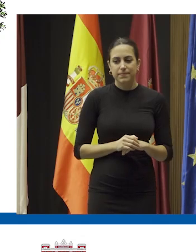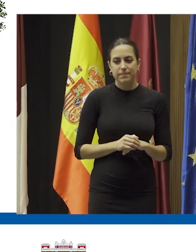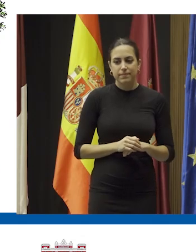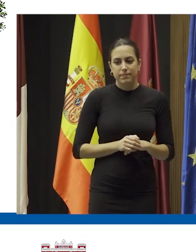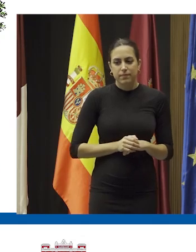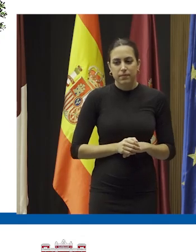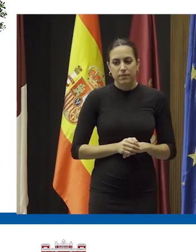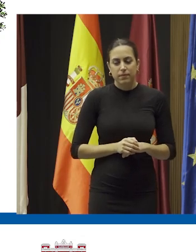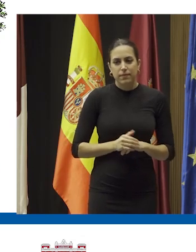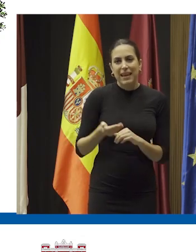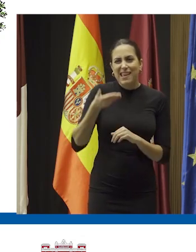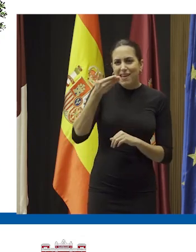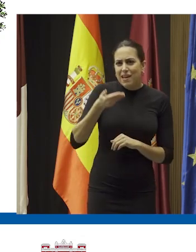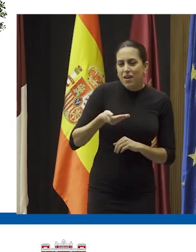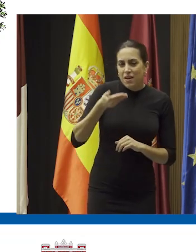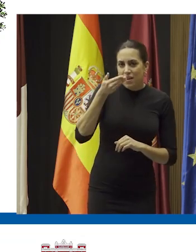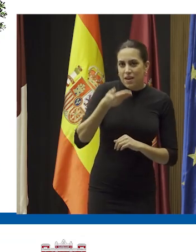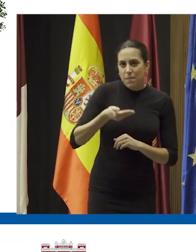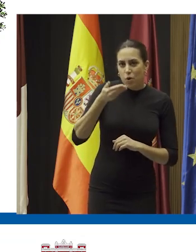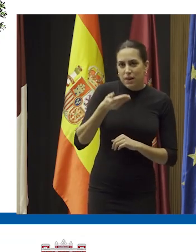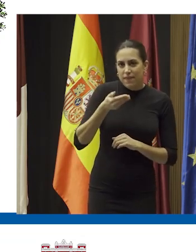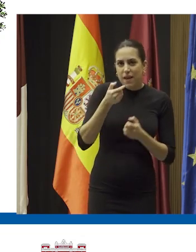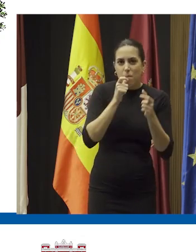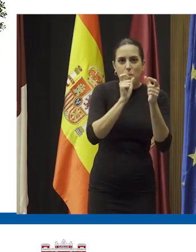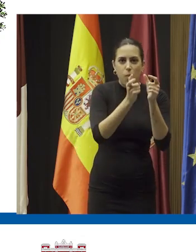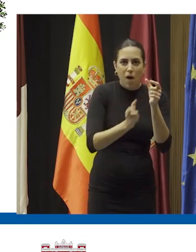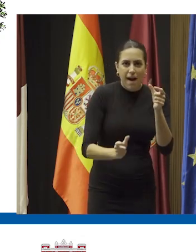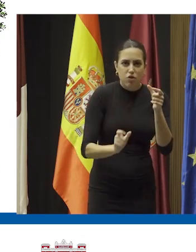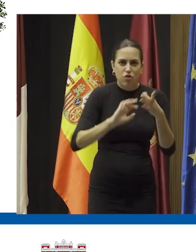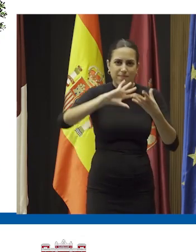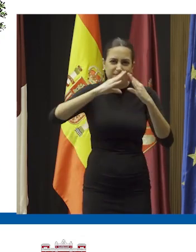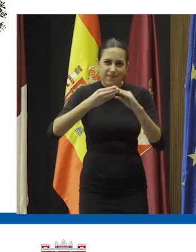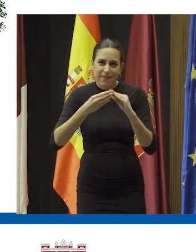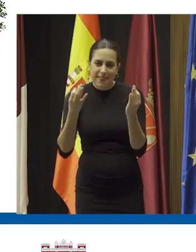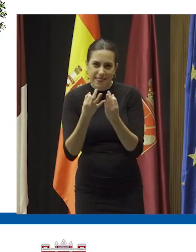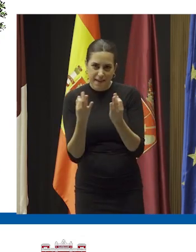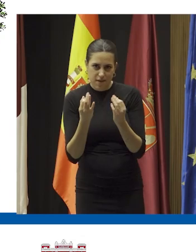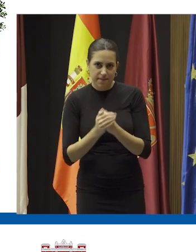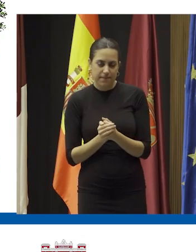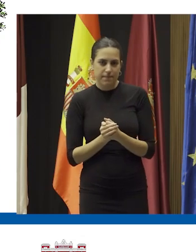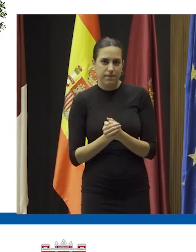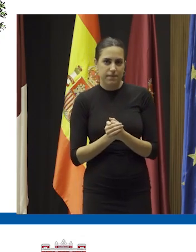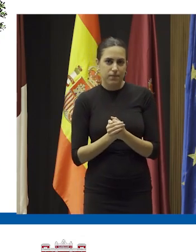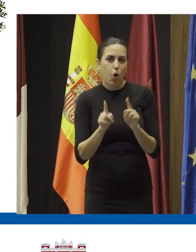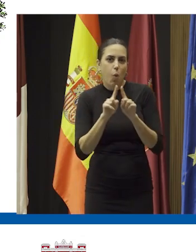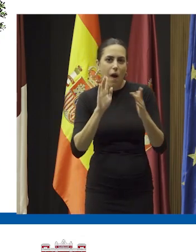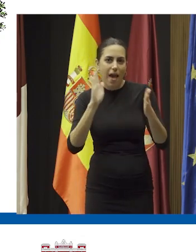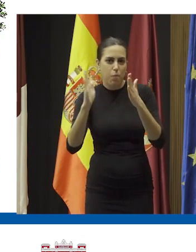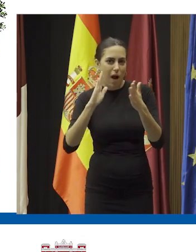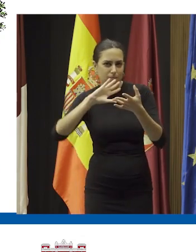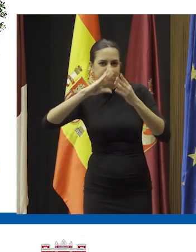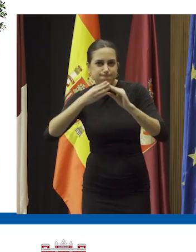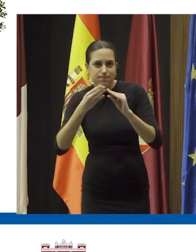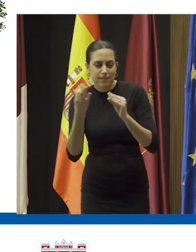saber adecuar el vocablo. Y yo, si me preguntaran, di